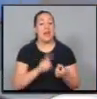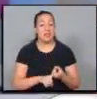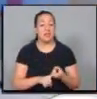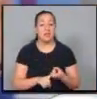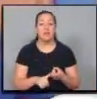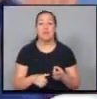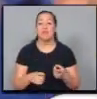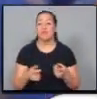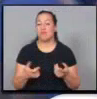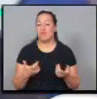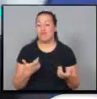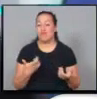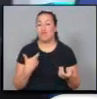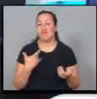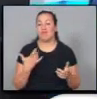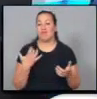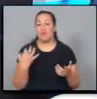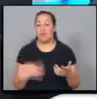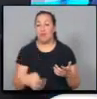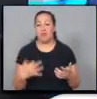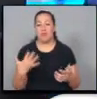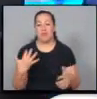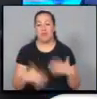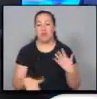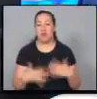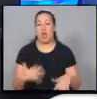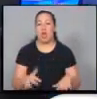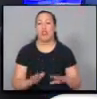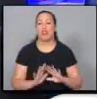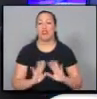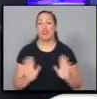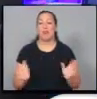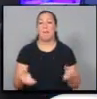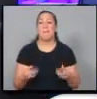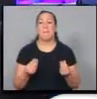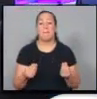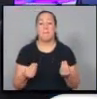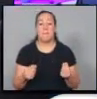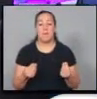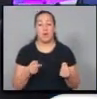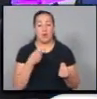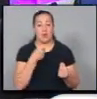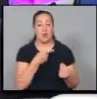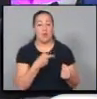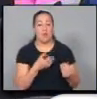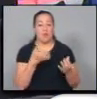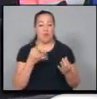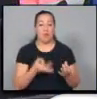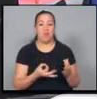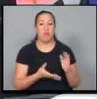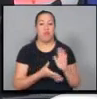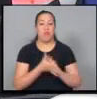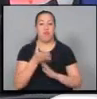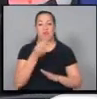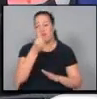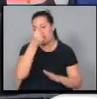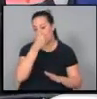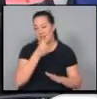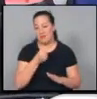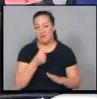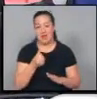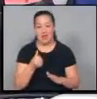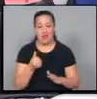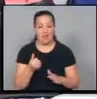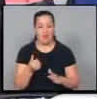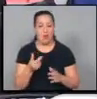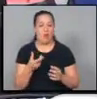pondría fecha tan pronto, digamos. O sea, no la daría a conocer tan pronto. Y porque, a ver, ¿vos no te irías a Rosario ese fin de semana? Yo ya me iría ya. Sí, claro.